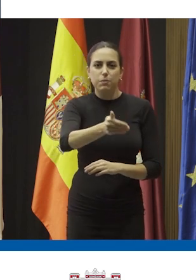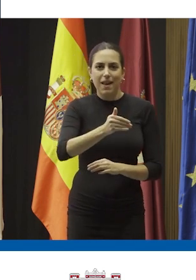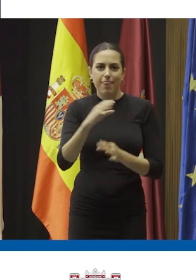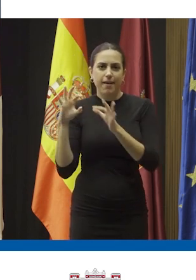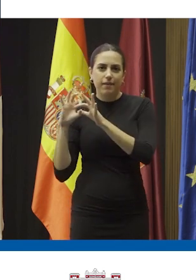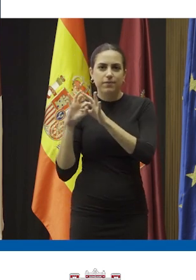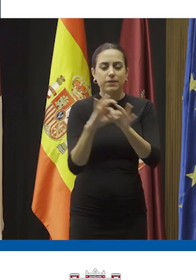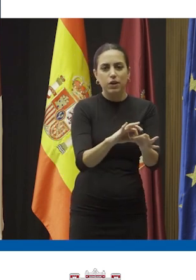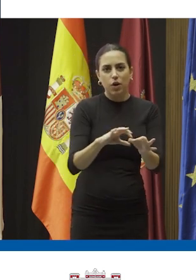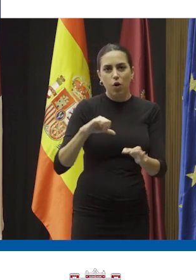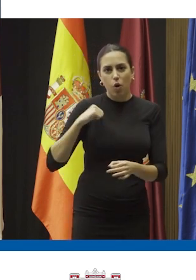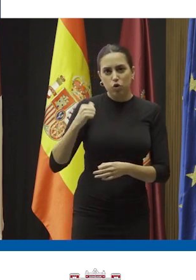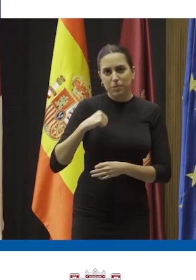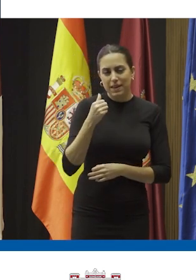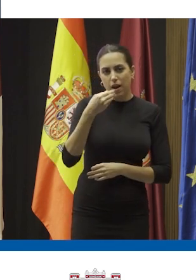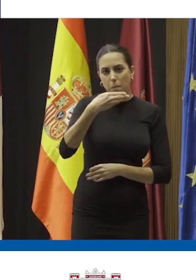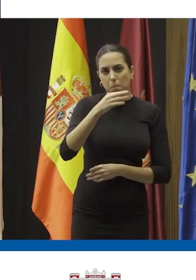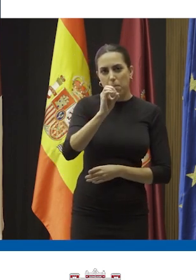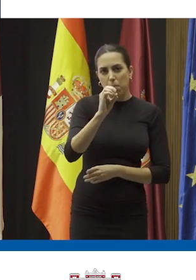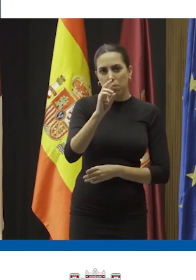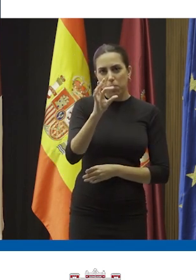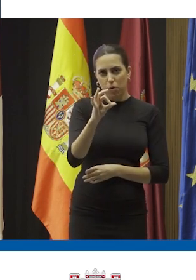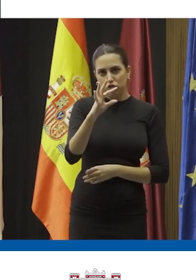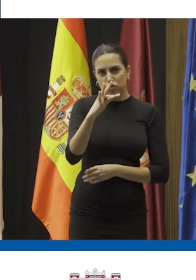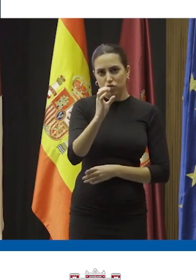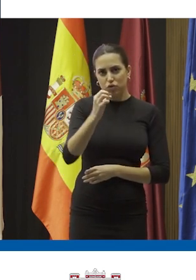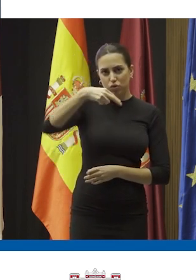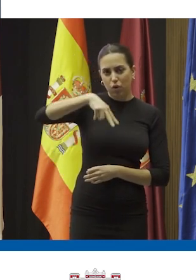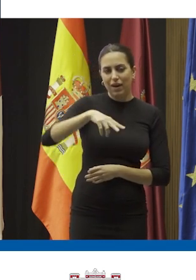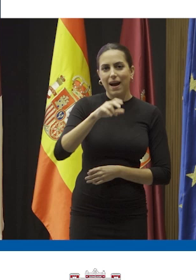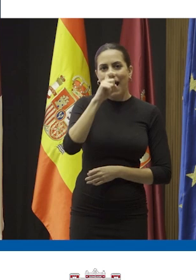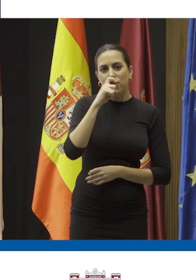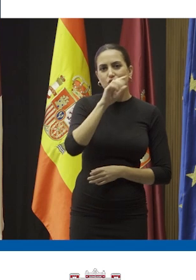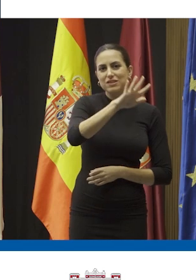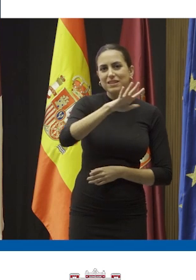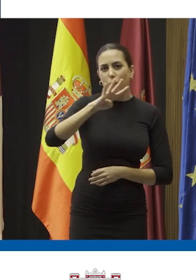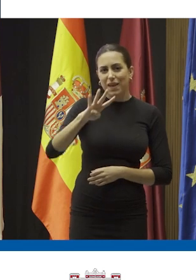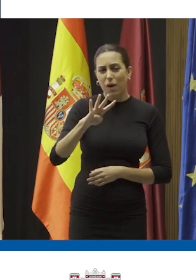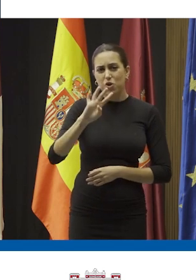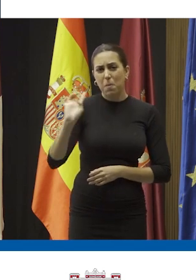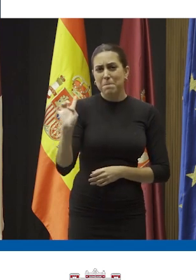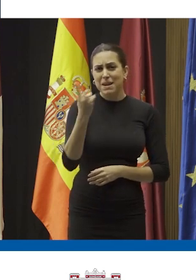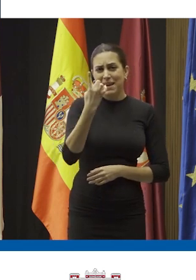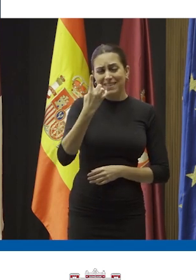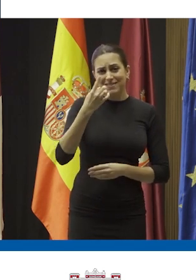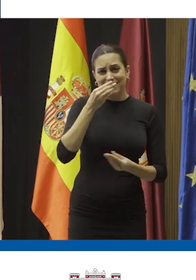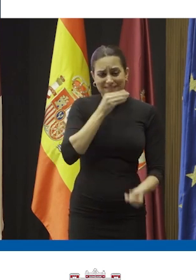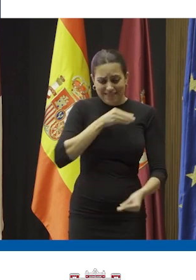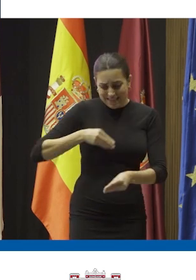hospital, el Peter Ben Brigham de Boston, en el cual se hizo en el año 54 el primer trasplante renal con